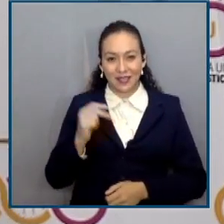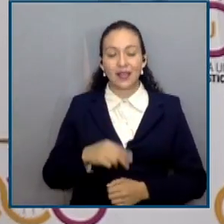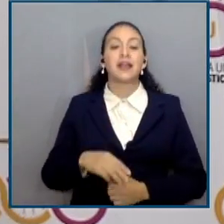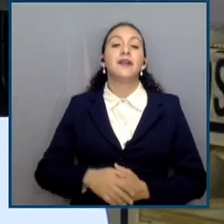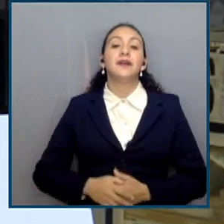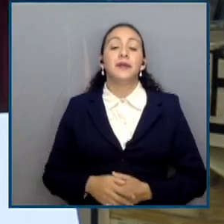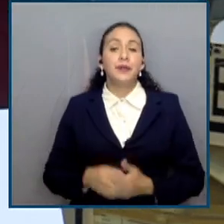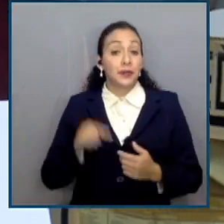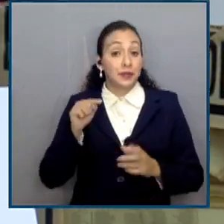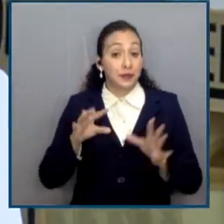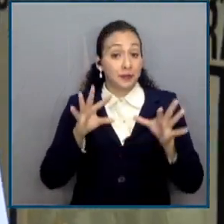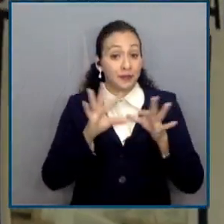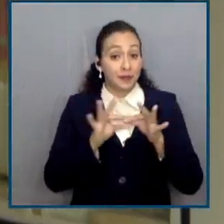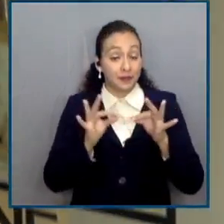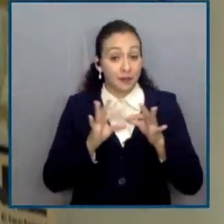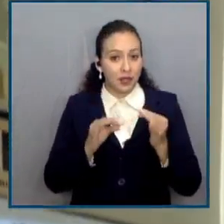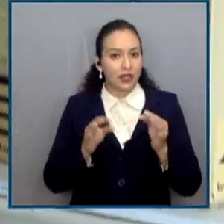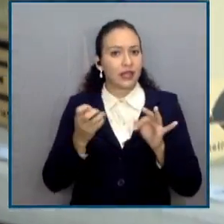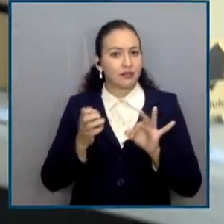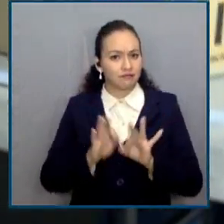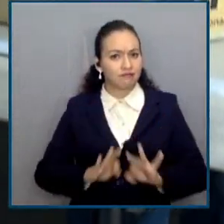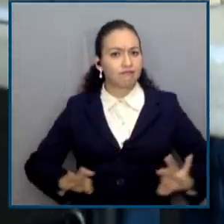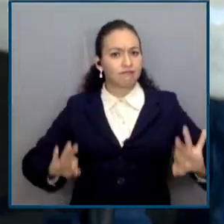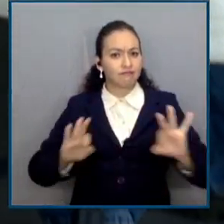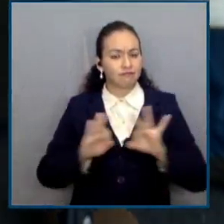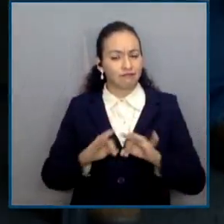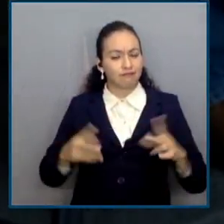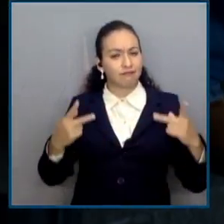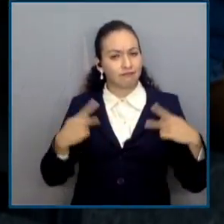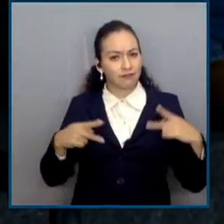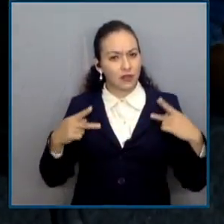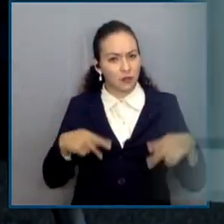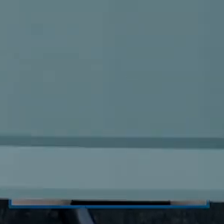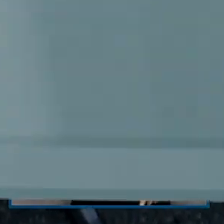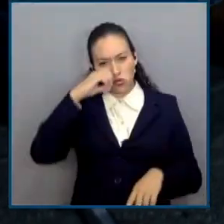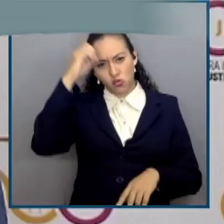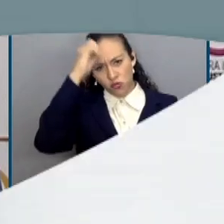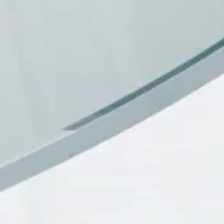importancia de la participación ciudadana en los pasados comicios.